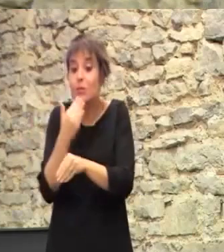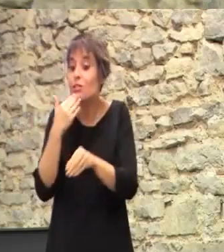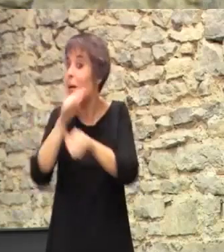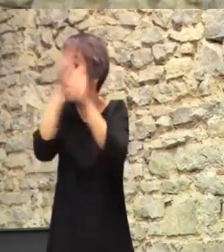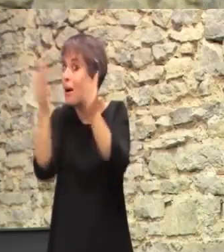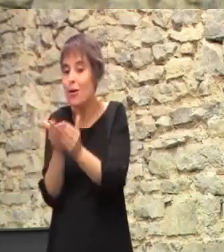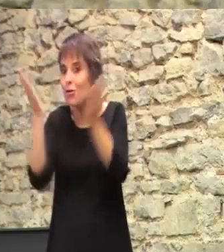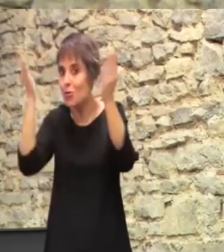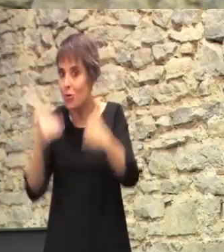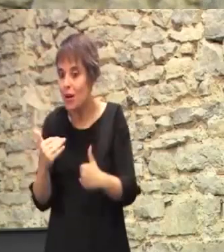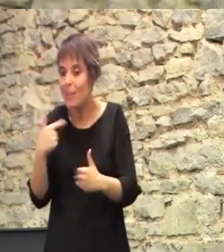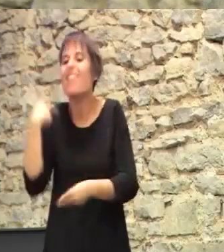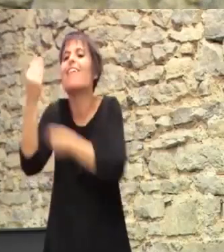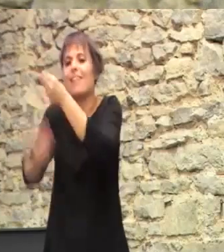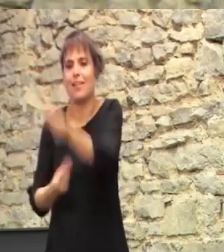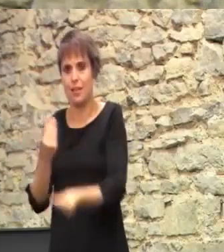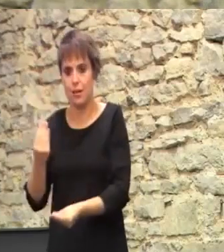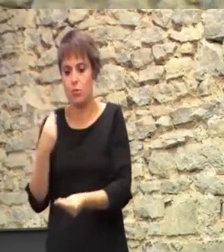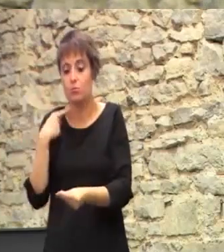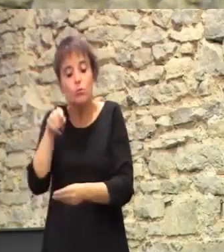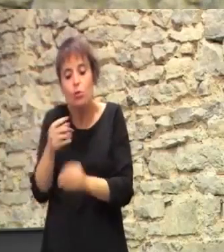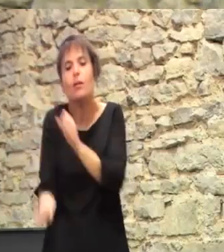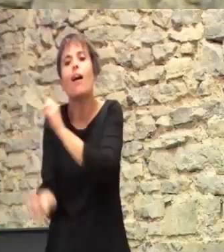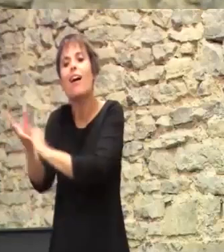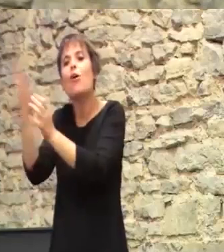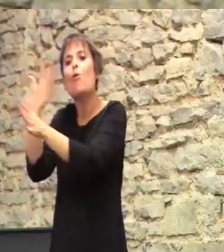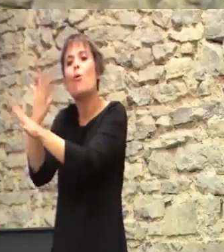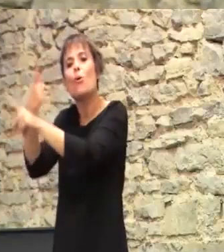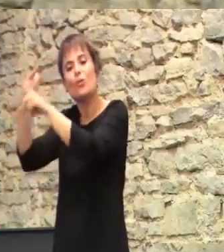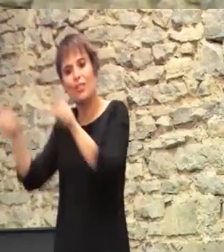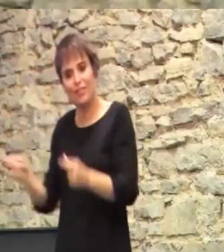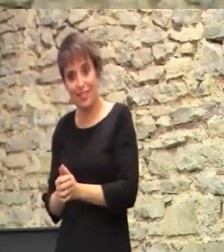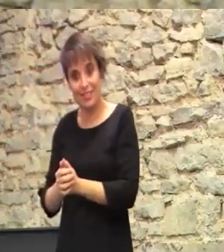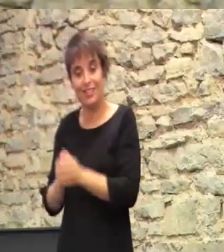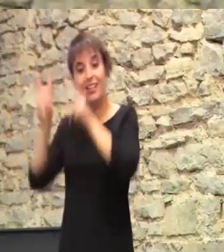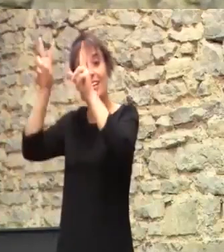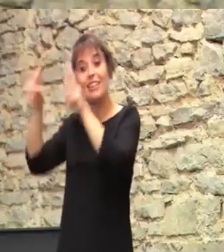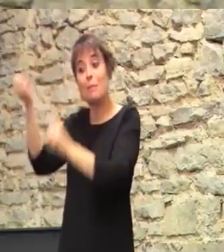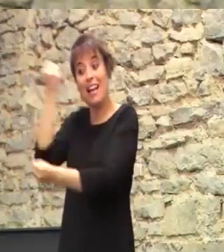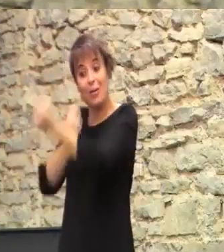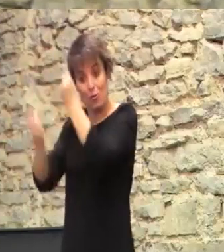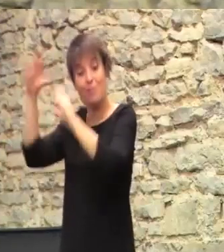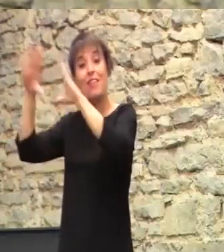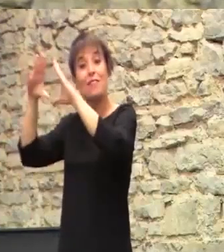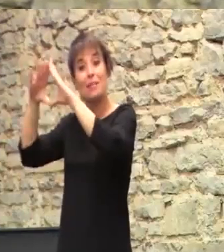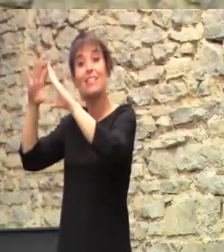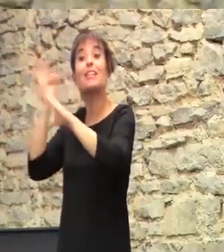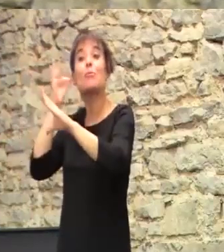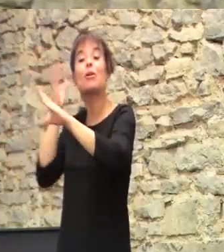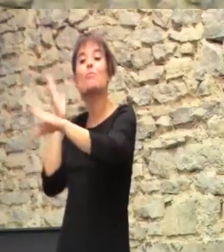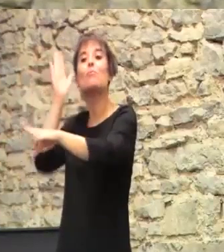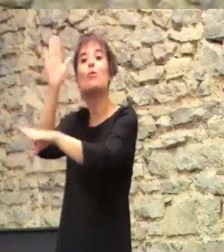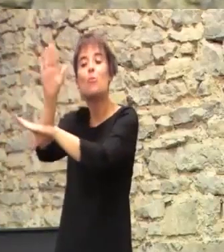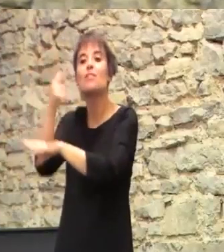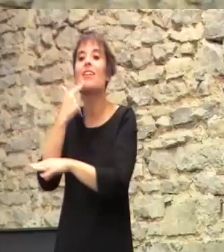balón o no queremos ese lugar que hacemos un juego diferente las las mujeres de la economía feminista lo que proponen es los